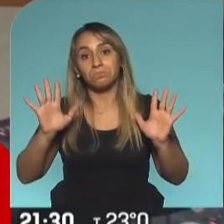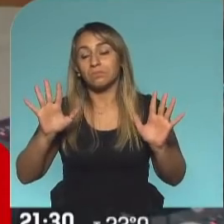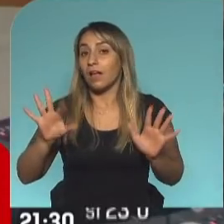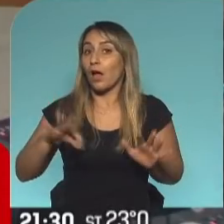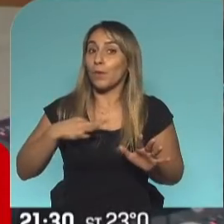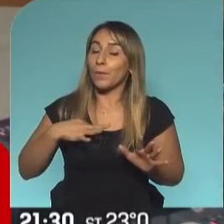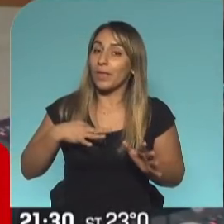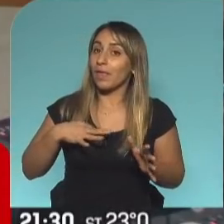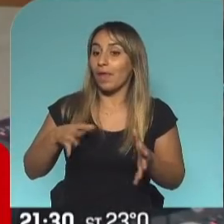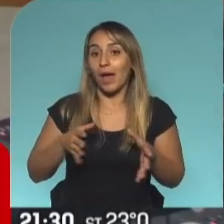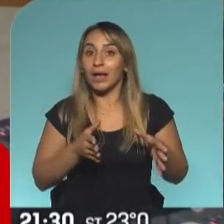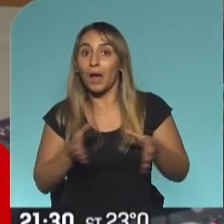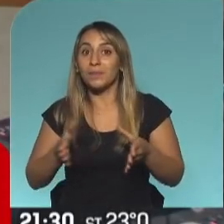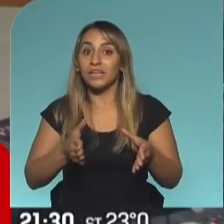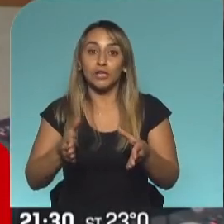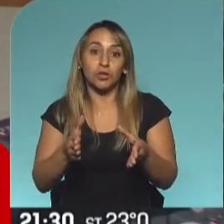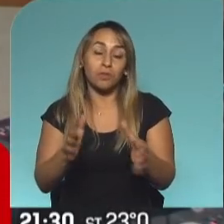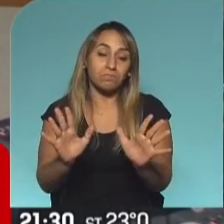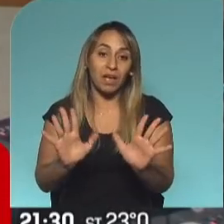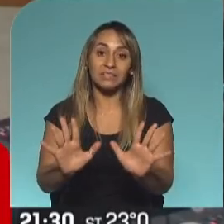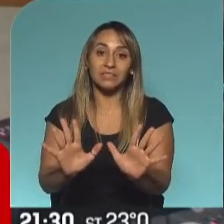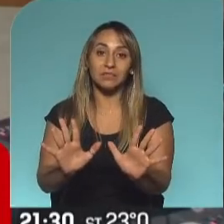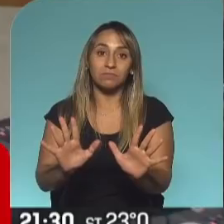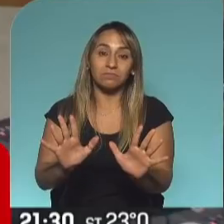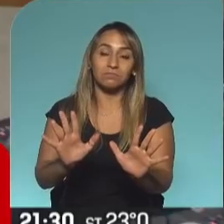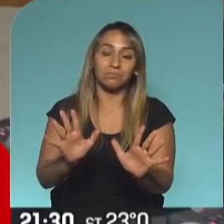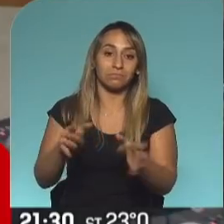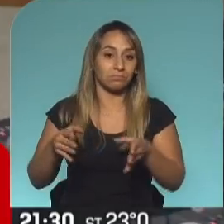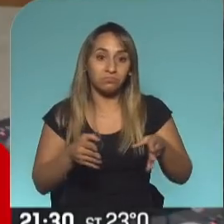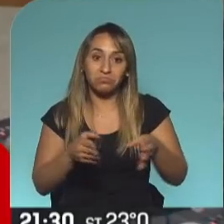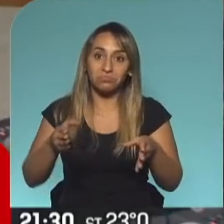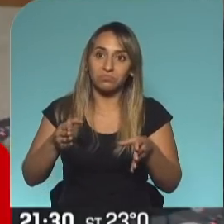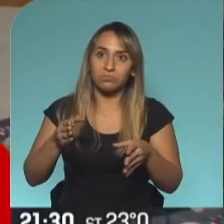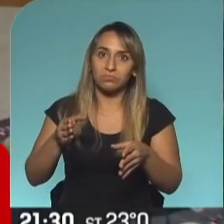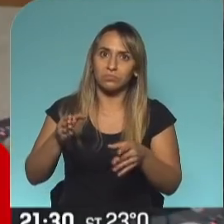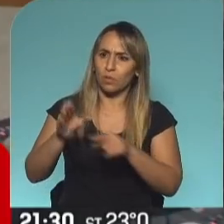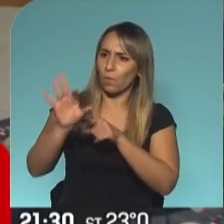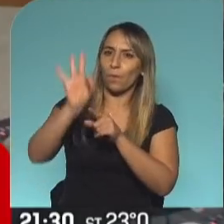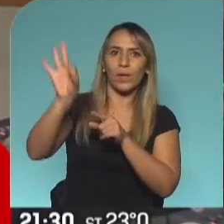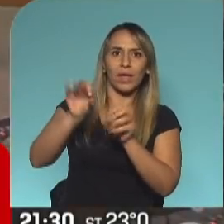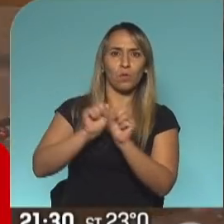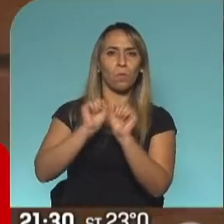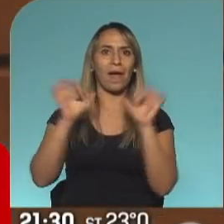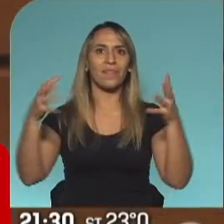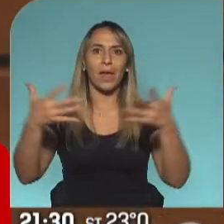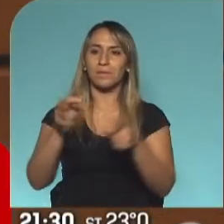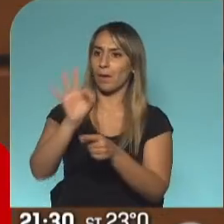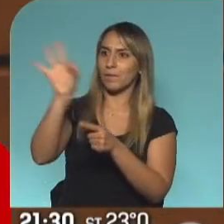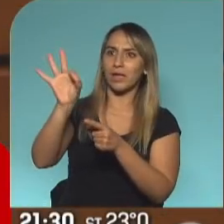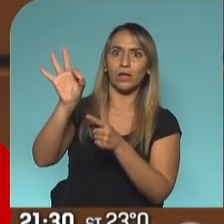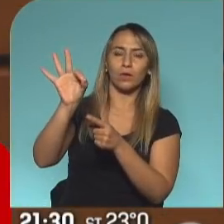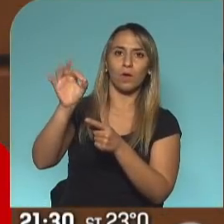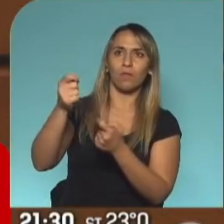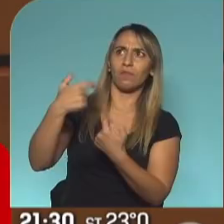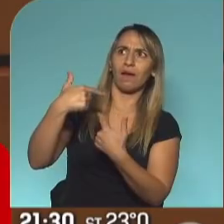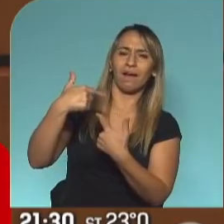vida hizo que en medio de la pandemia el virus nos una, para que allí, en